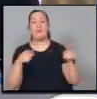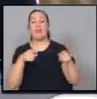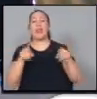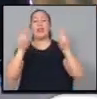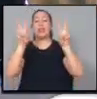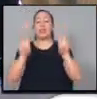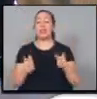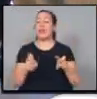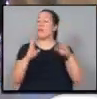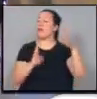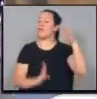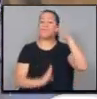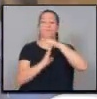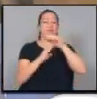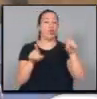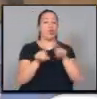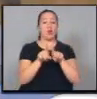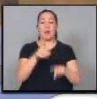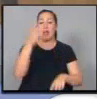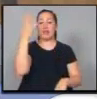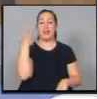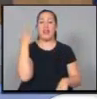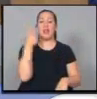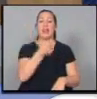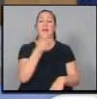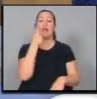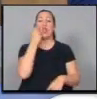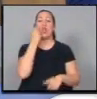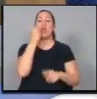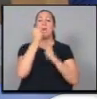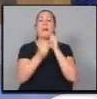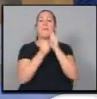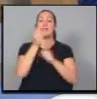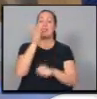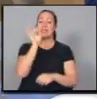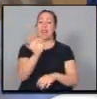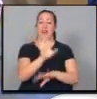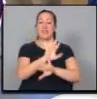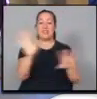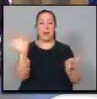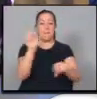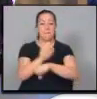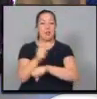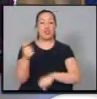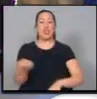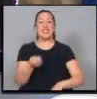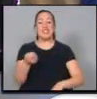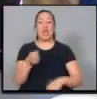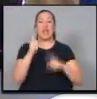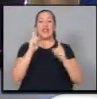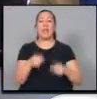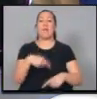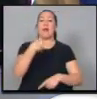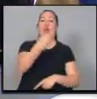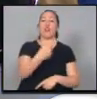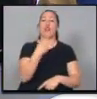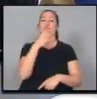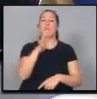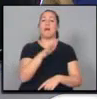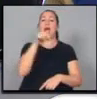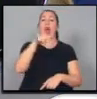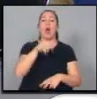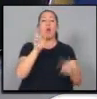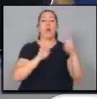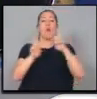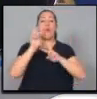tema principal, como lo fue ayer también el crimen del empresario. Usted sabe, está detenido el yerno y también otro sospechoso, pero ahora buscan